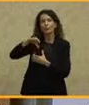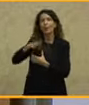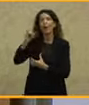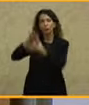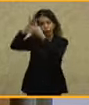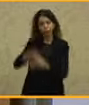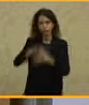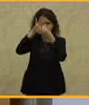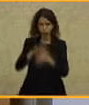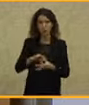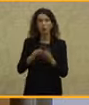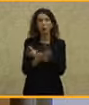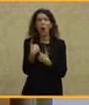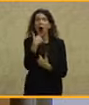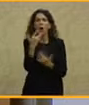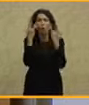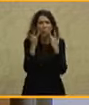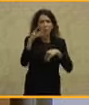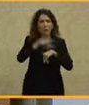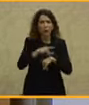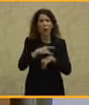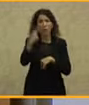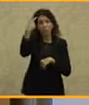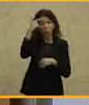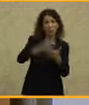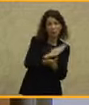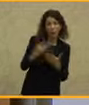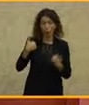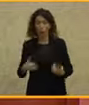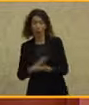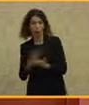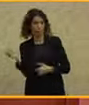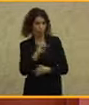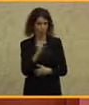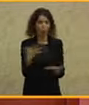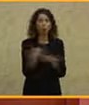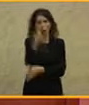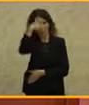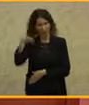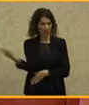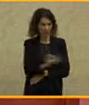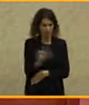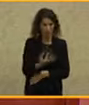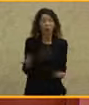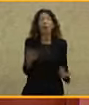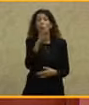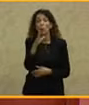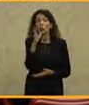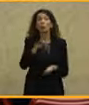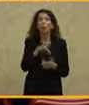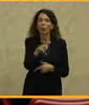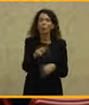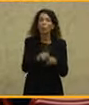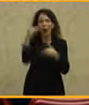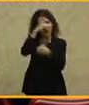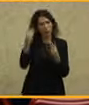Por lo tanto, no hay un estado puro en las patologías médicas y creo que es bueno que todos lo sepamos. Y por eso hay que